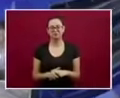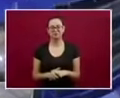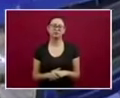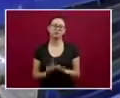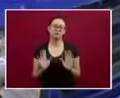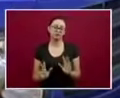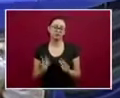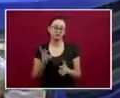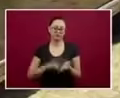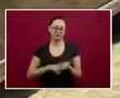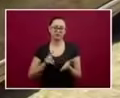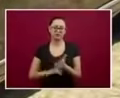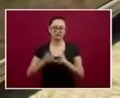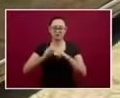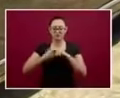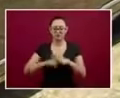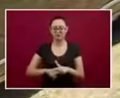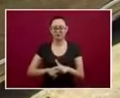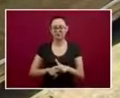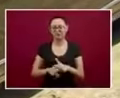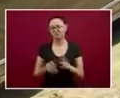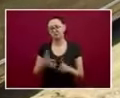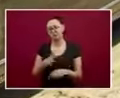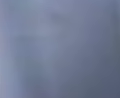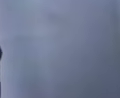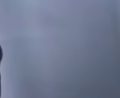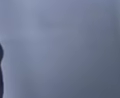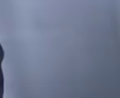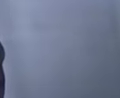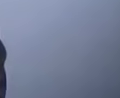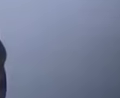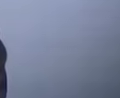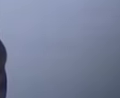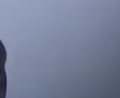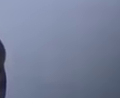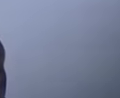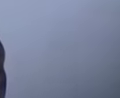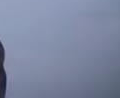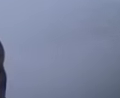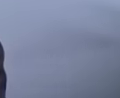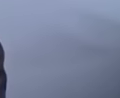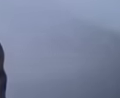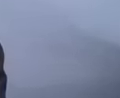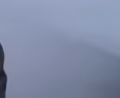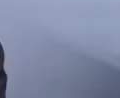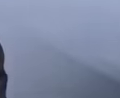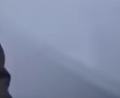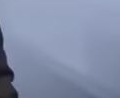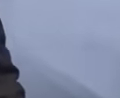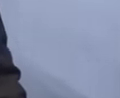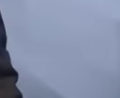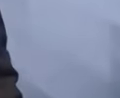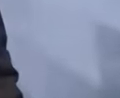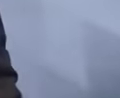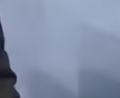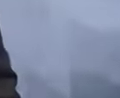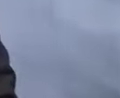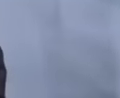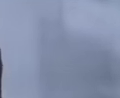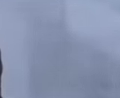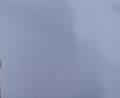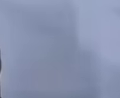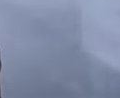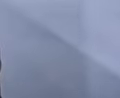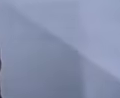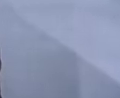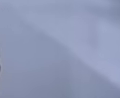donde ir, donde vamos a dormir en paz. Sí. Rosy, ¿cómo funciona esto? Para que la gente que nos escucha